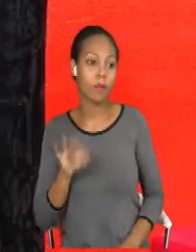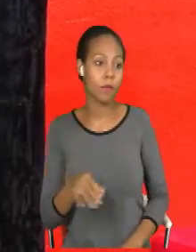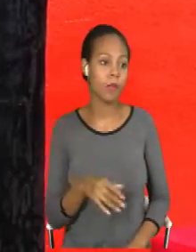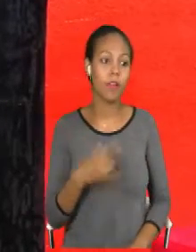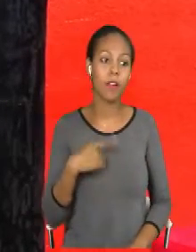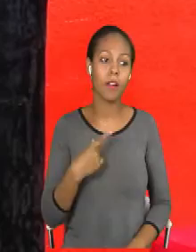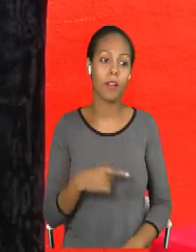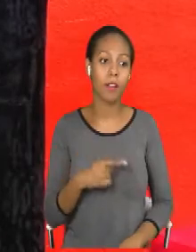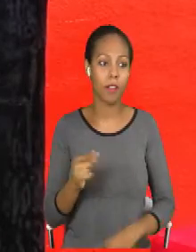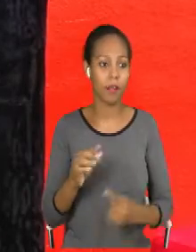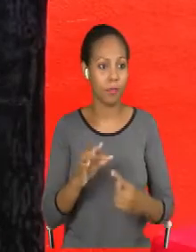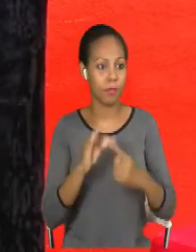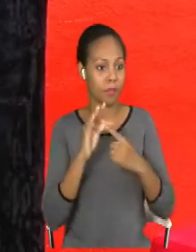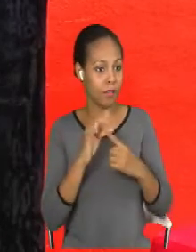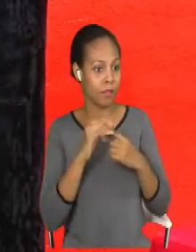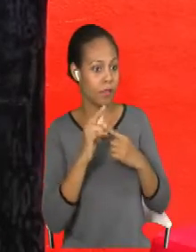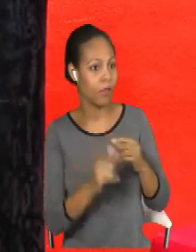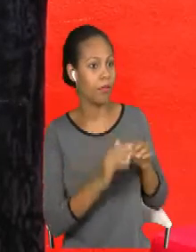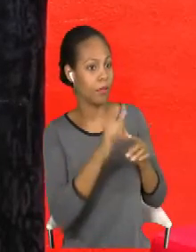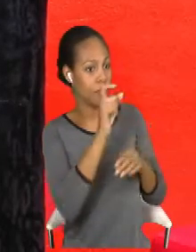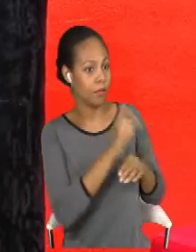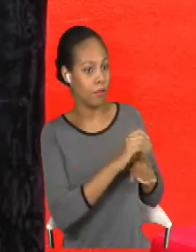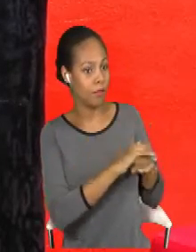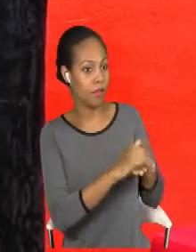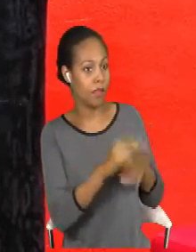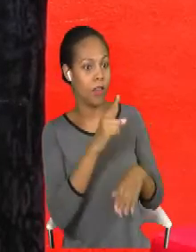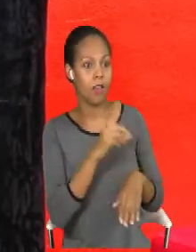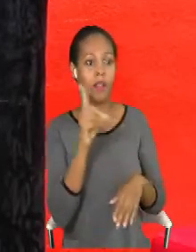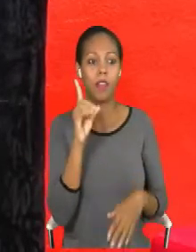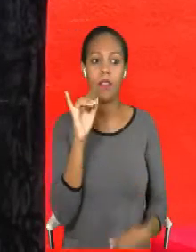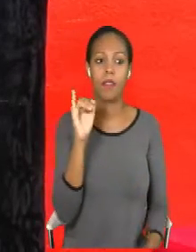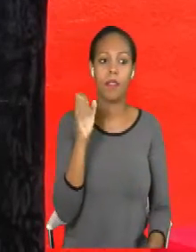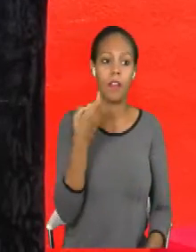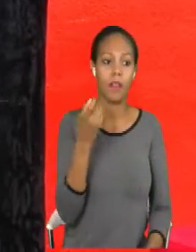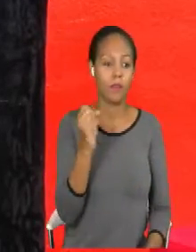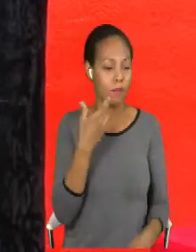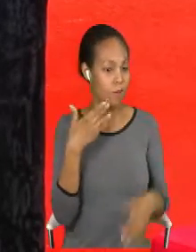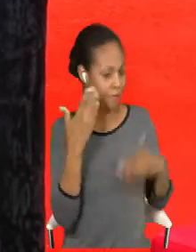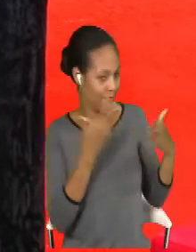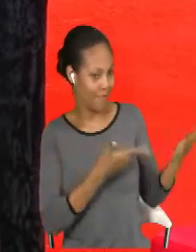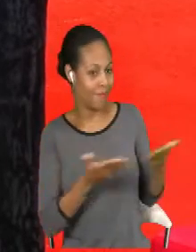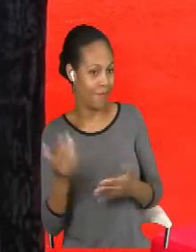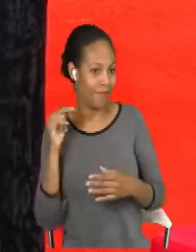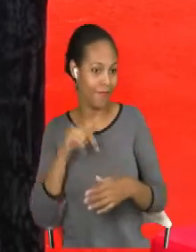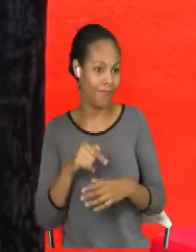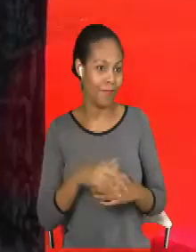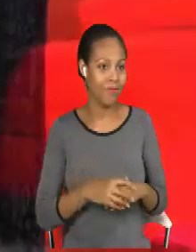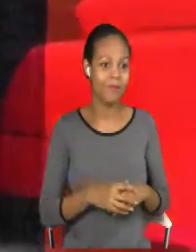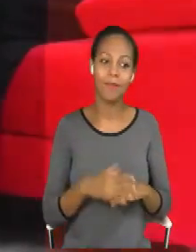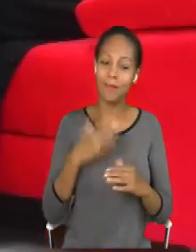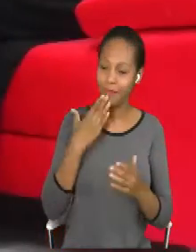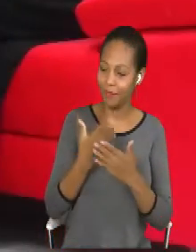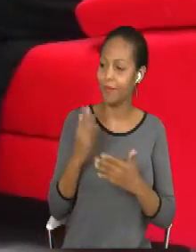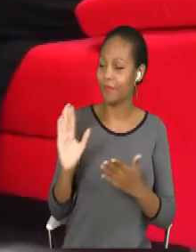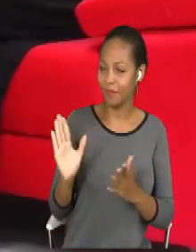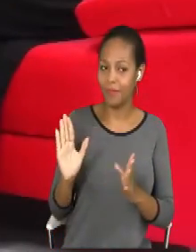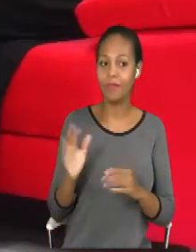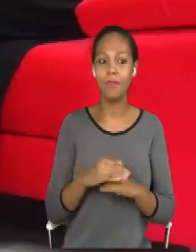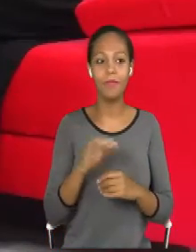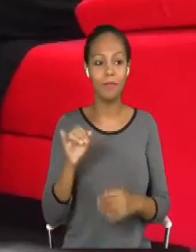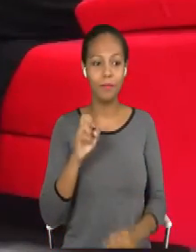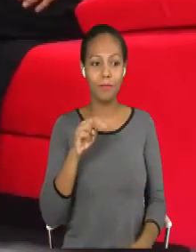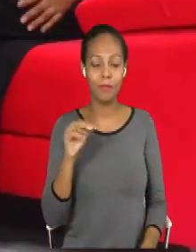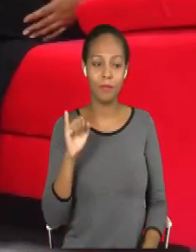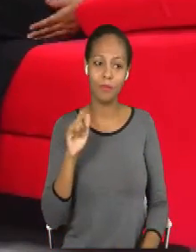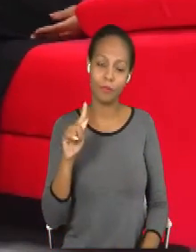súper invitado muy especial. Él es Diego Granado. Buenos días, Diego. Bienvenido a nuestro programa. Buenos días, Jennifer. Buenos días, Kiara. Buenos días, televidentes.